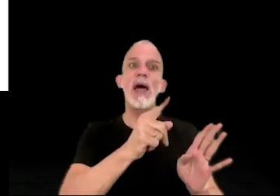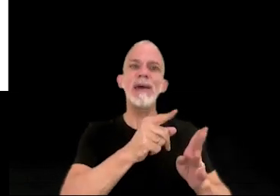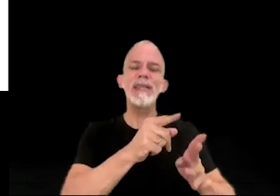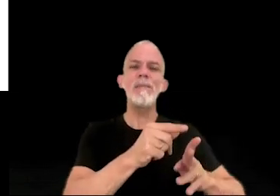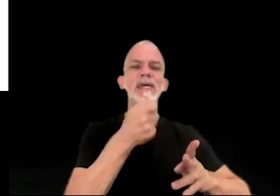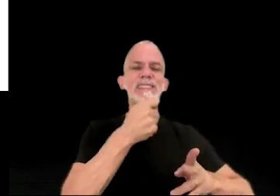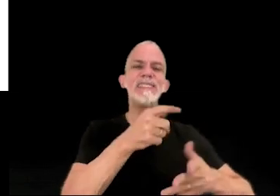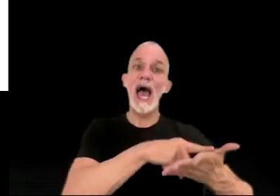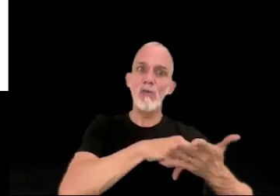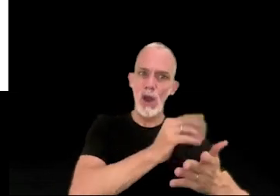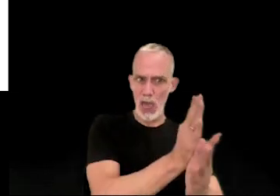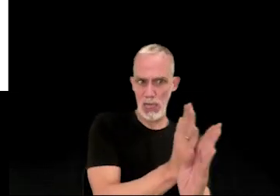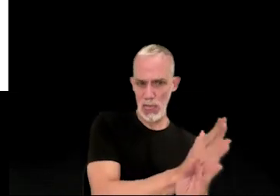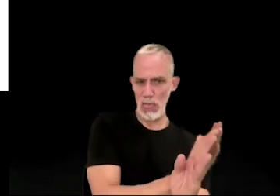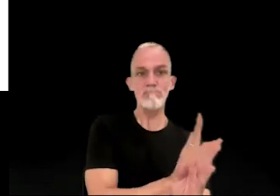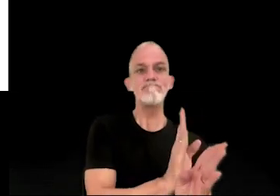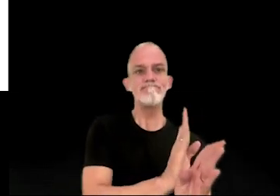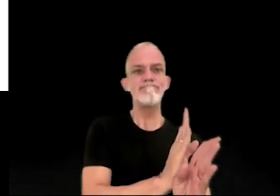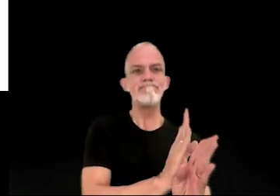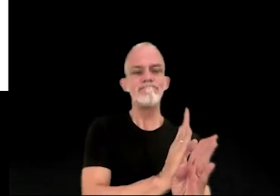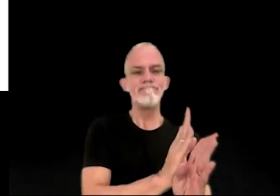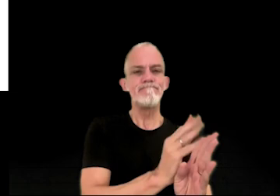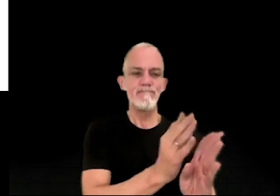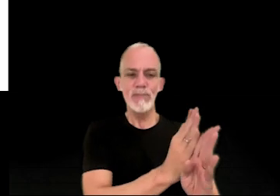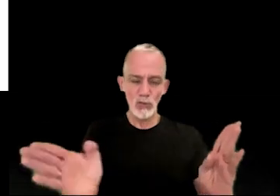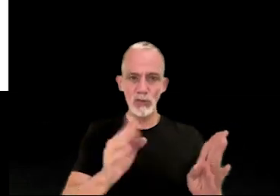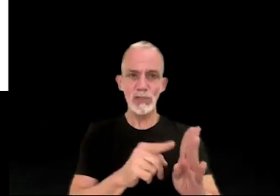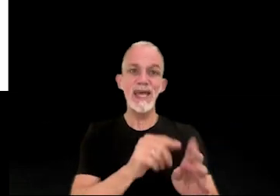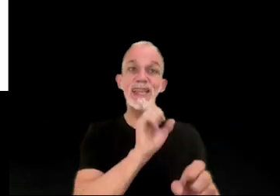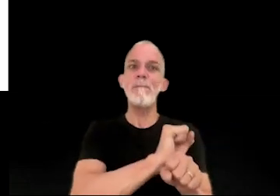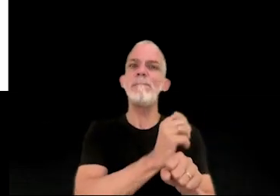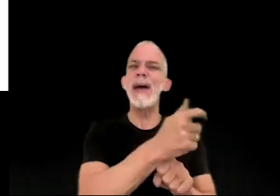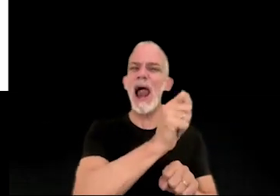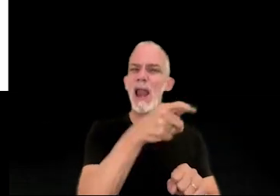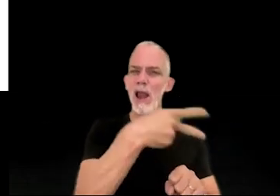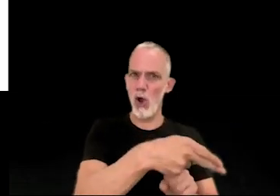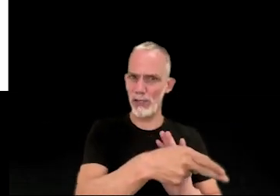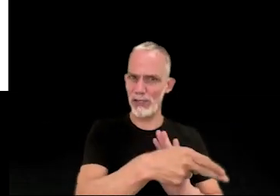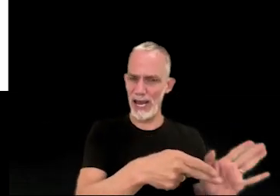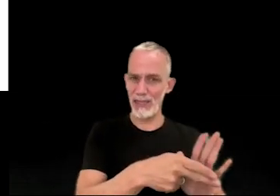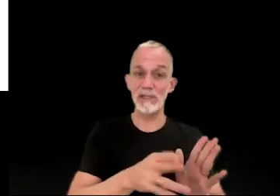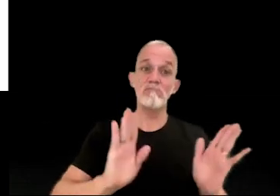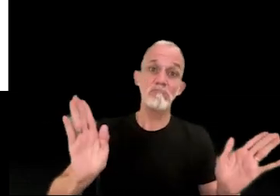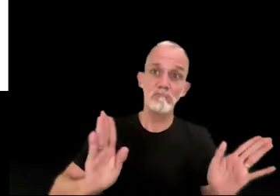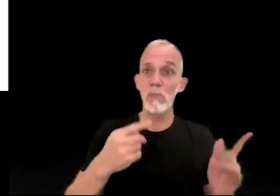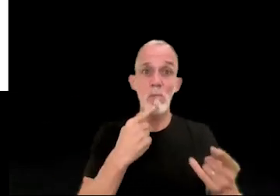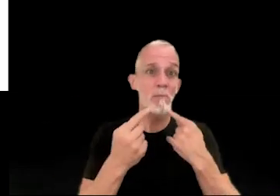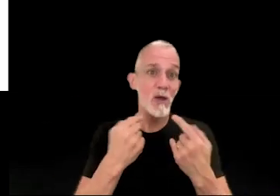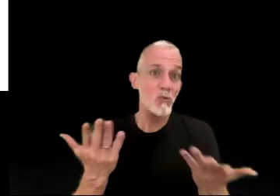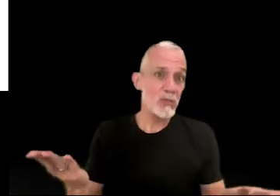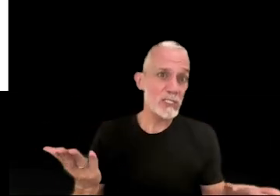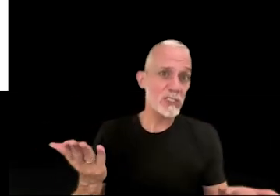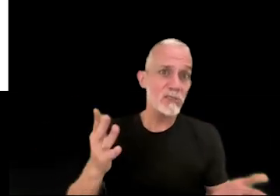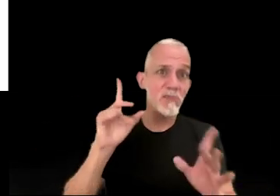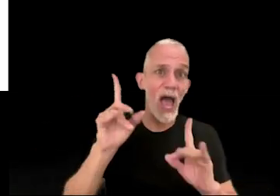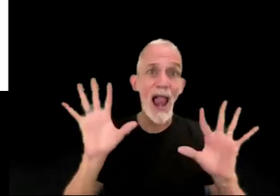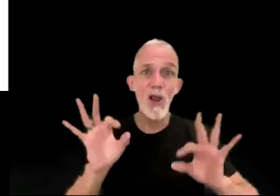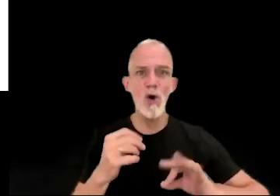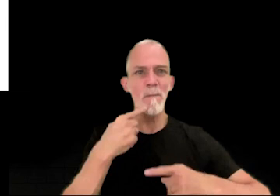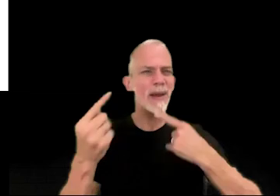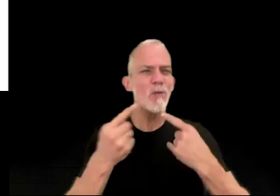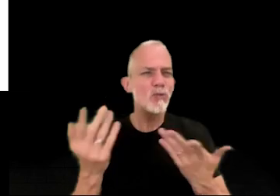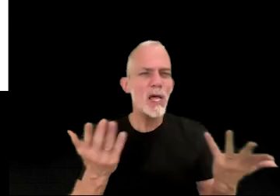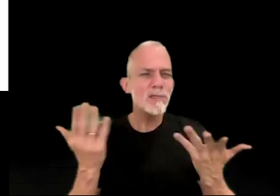penal. Y bueno, creo que podemos dar lugar a las preguntas. Ahora sí, no